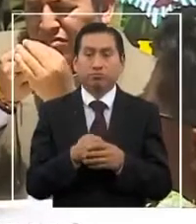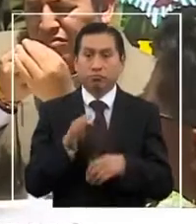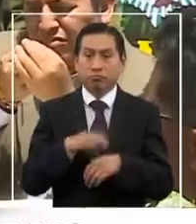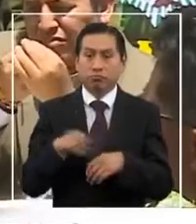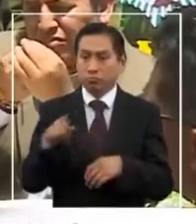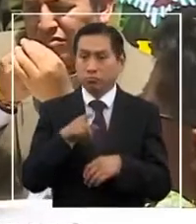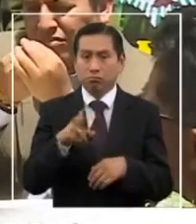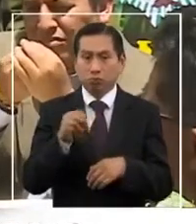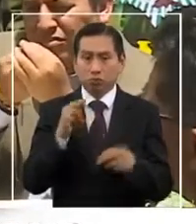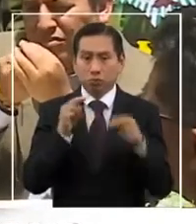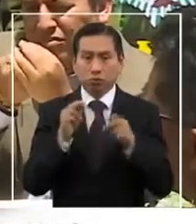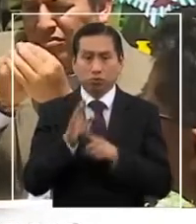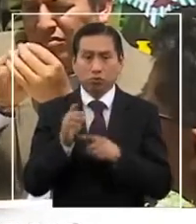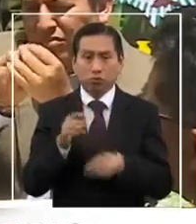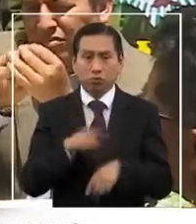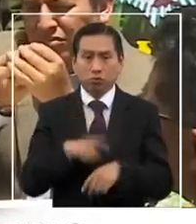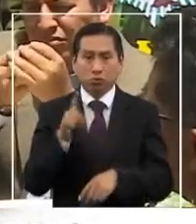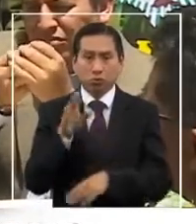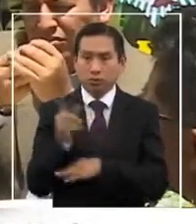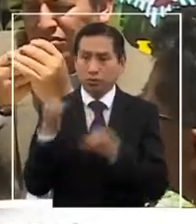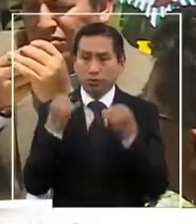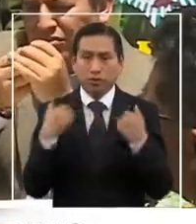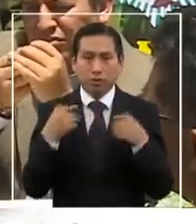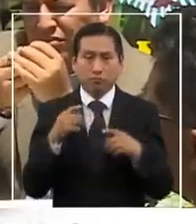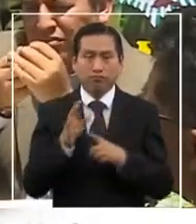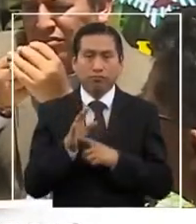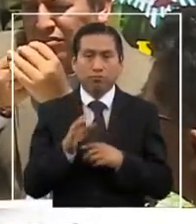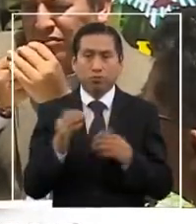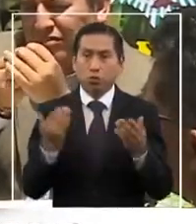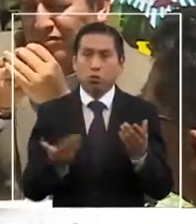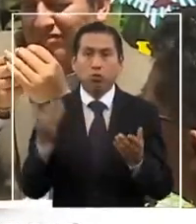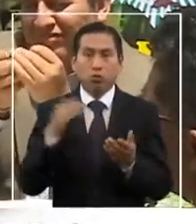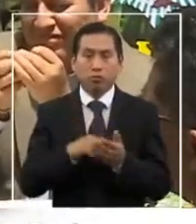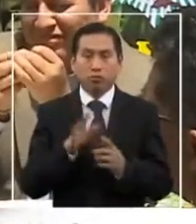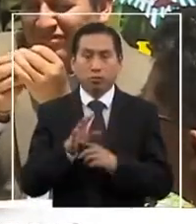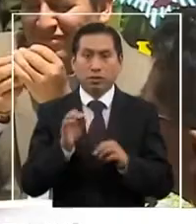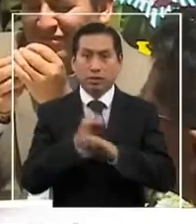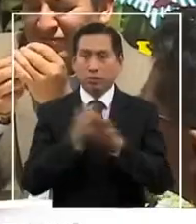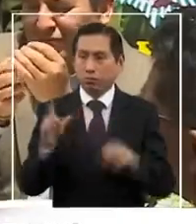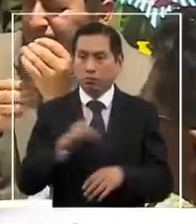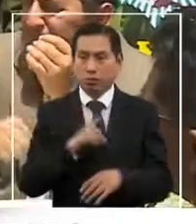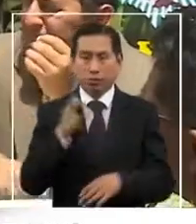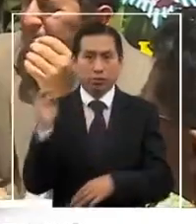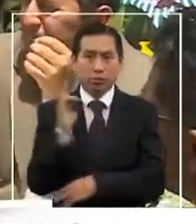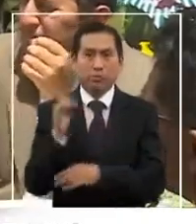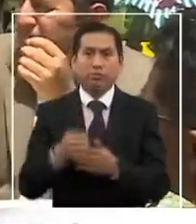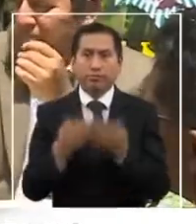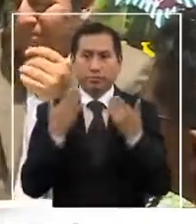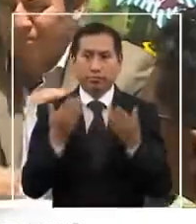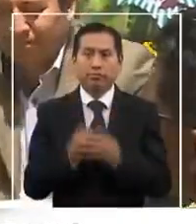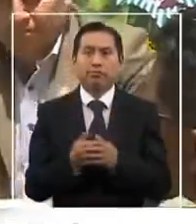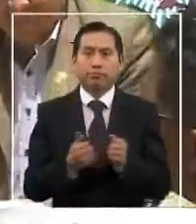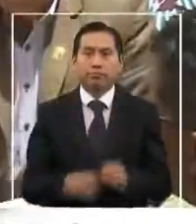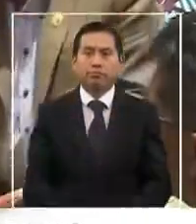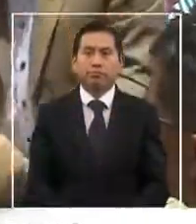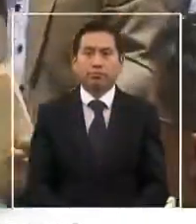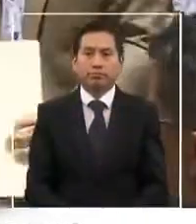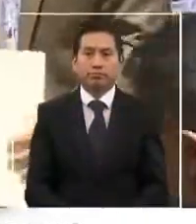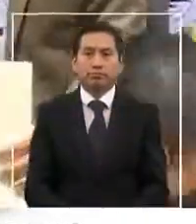que no se pierdan las noticias de la una, van a dar informaciones nuevamente revelantes nuestra Policía Nacional. Gracias. Sí,